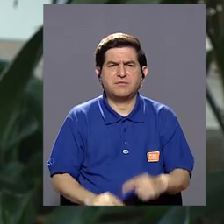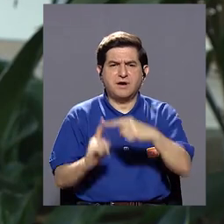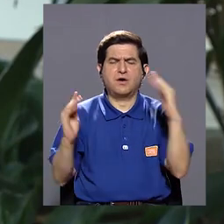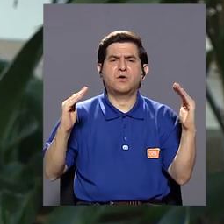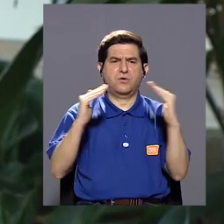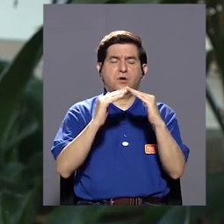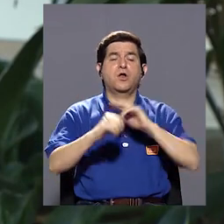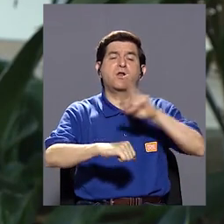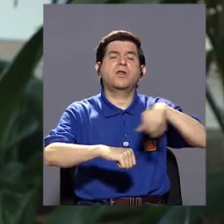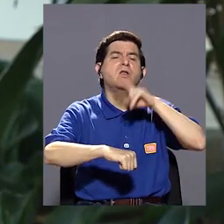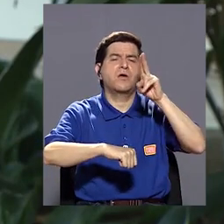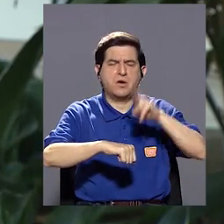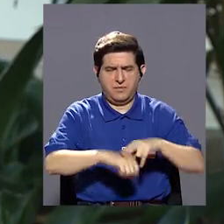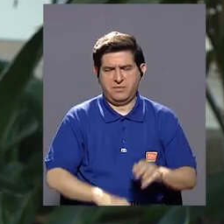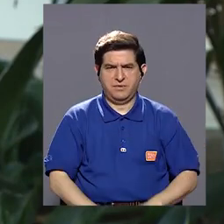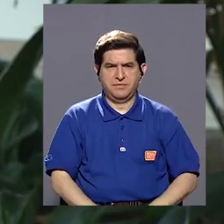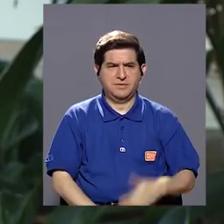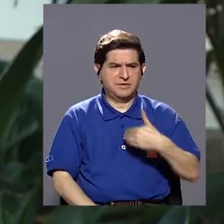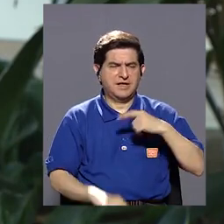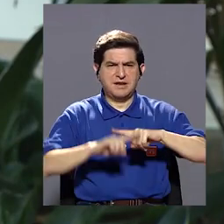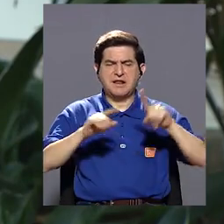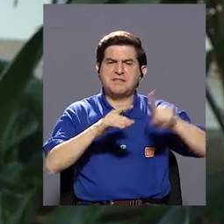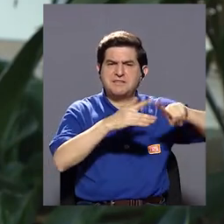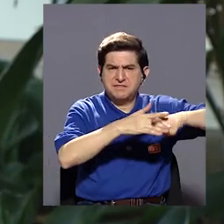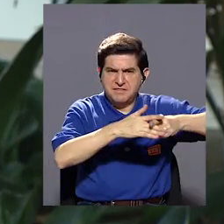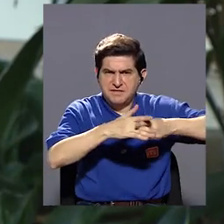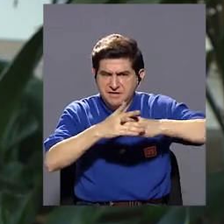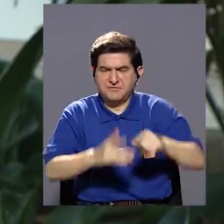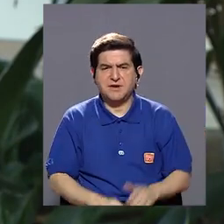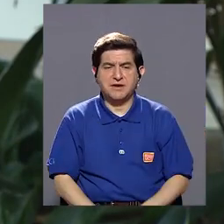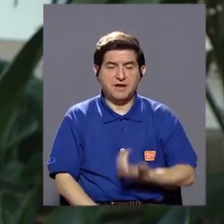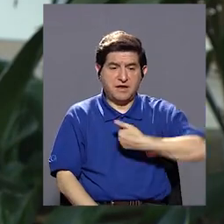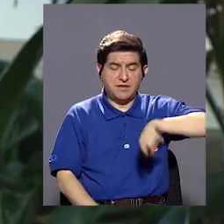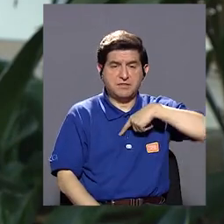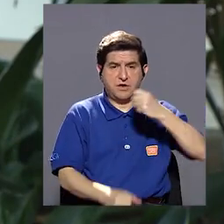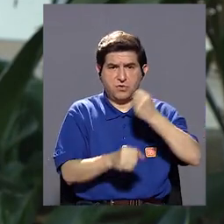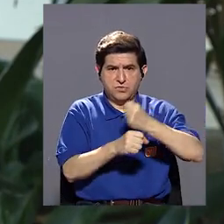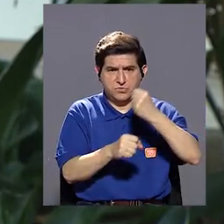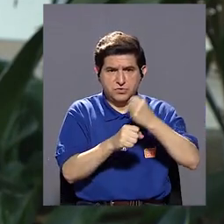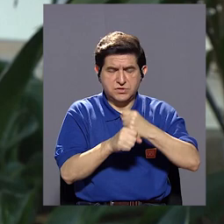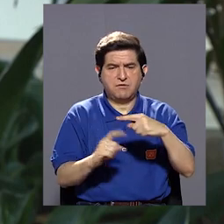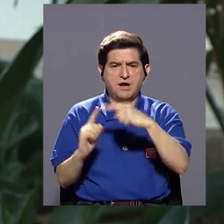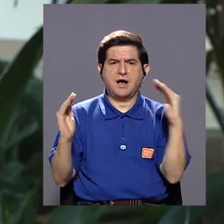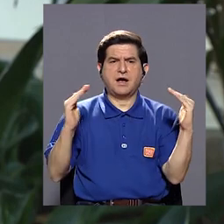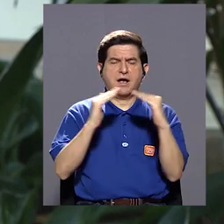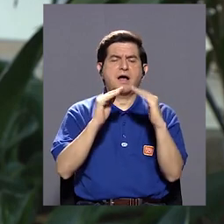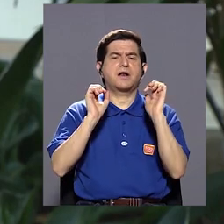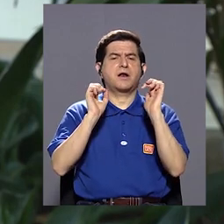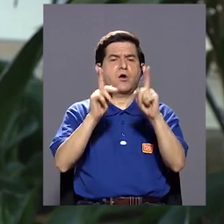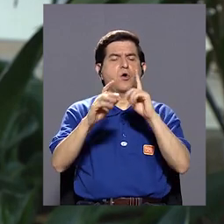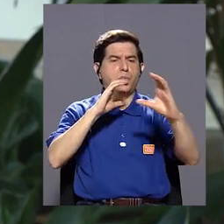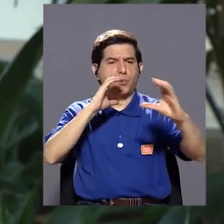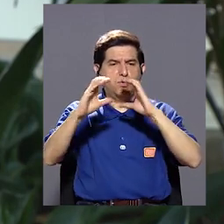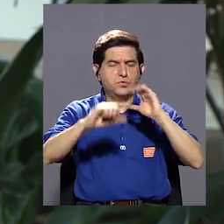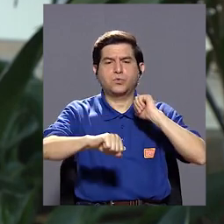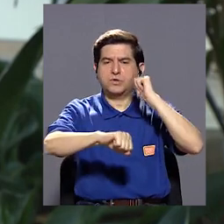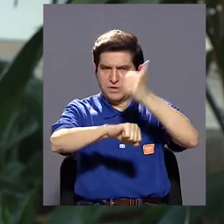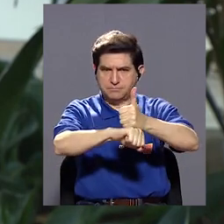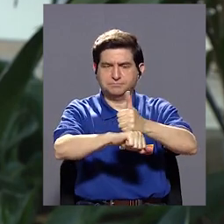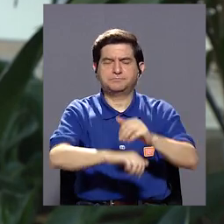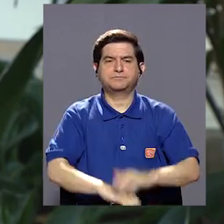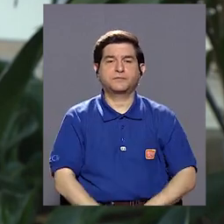Sí, por lo general existen varias herramientas, cuando hacemos teletrabajo existen varias herramientas que nos permiten estar comunicados,